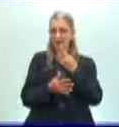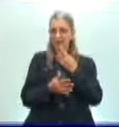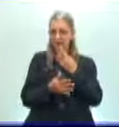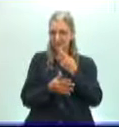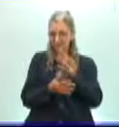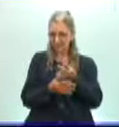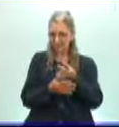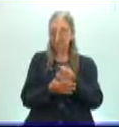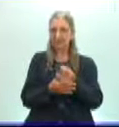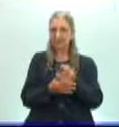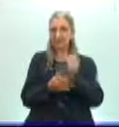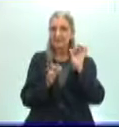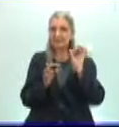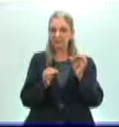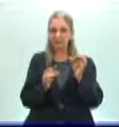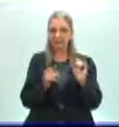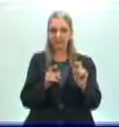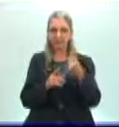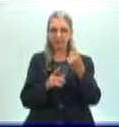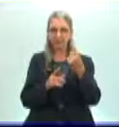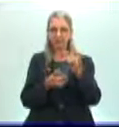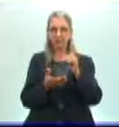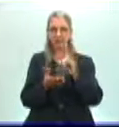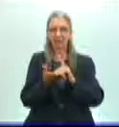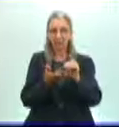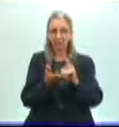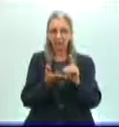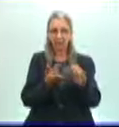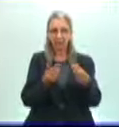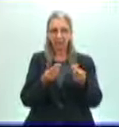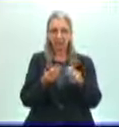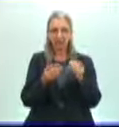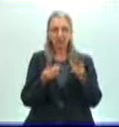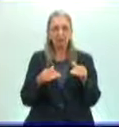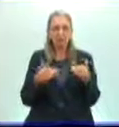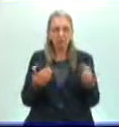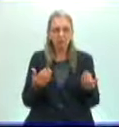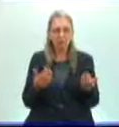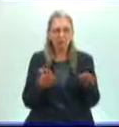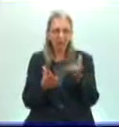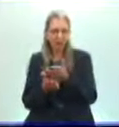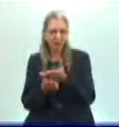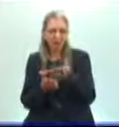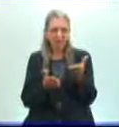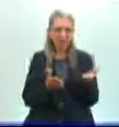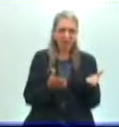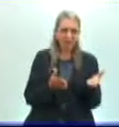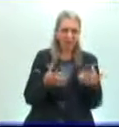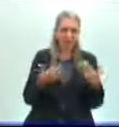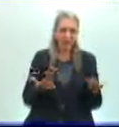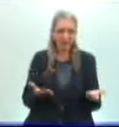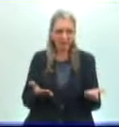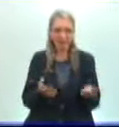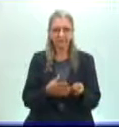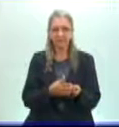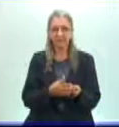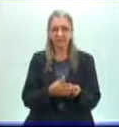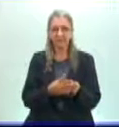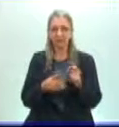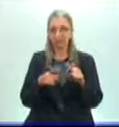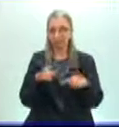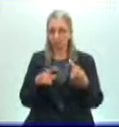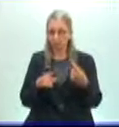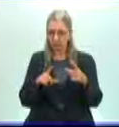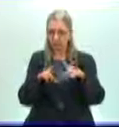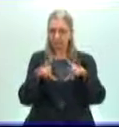siempre, debemos determinar cuáles son los triángulos a los que pertenecen estos segmentos que están relacionados aquí en estas razones. Ahora vamos a la siguiente diapo